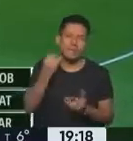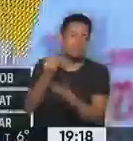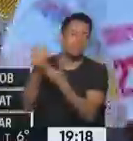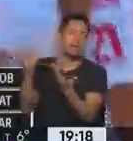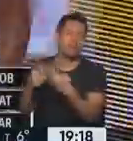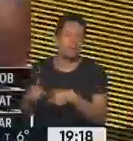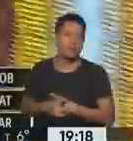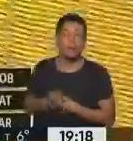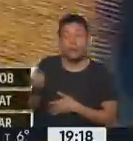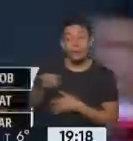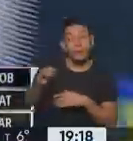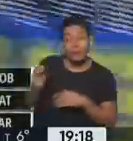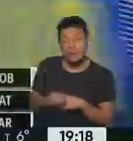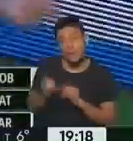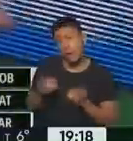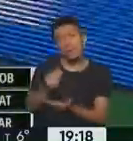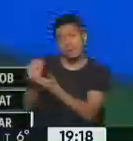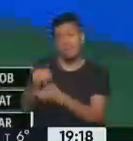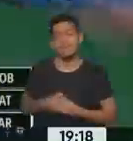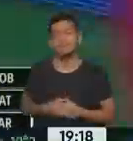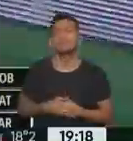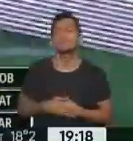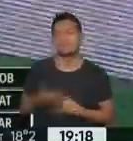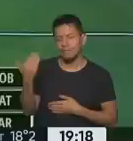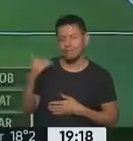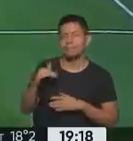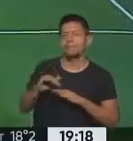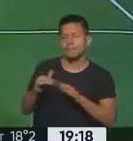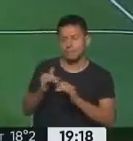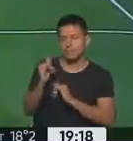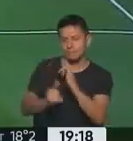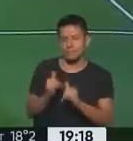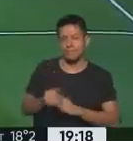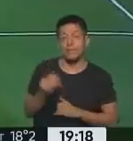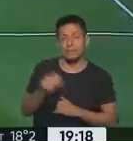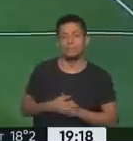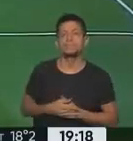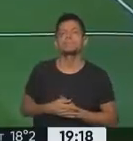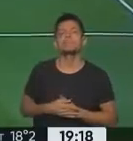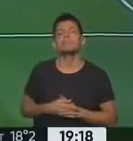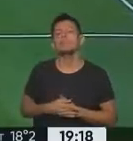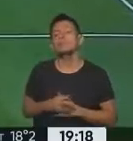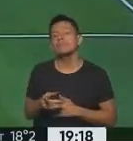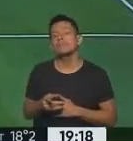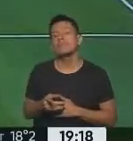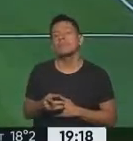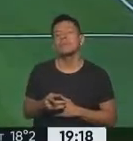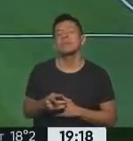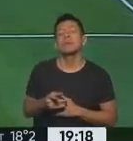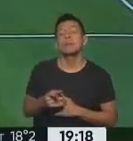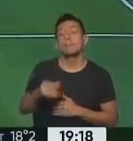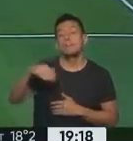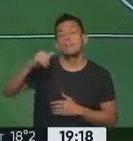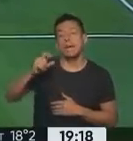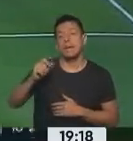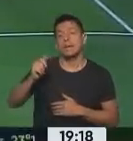también. Exactamente, y además perdieron, y vamos a estar repasando todo lo sucedido el día sábado. Por suerte, Kevin McAllister para el 2-1